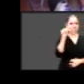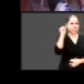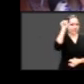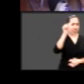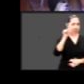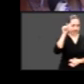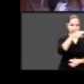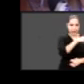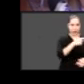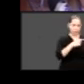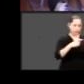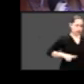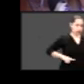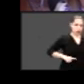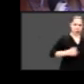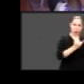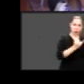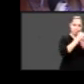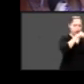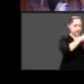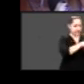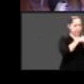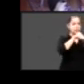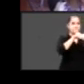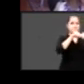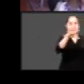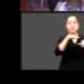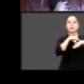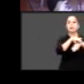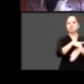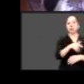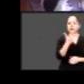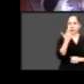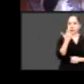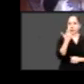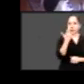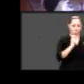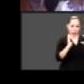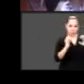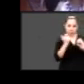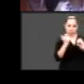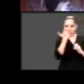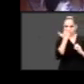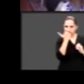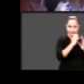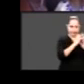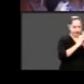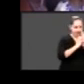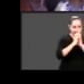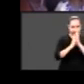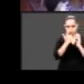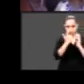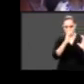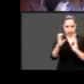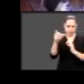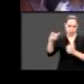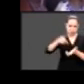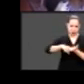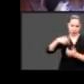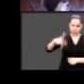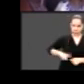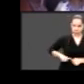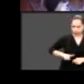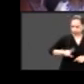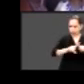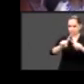para la austeridad en las dependencias y en las acciones de gobierno y una de ellas que nos preocupa fundamentalmente